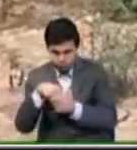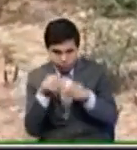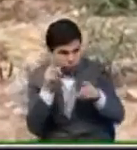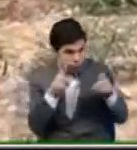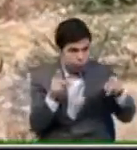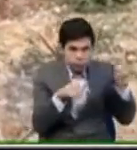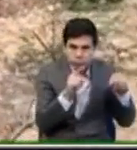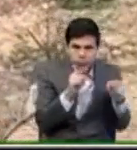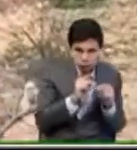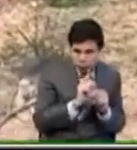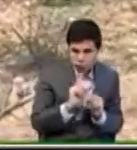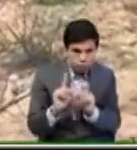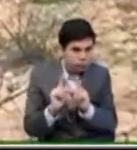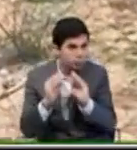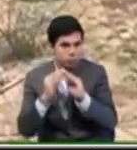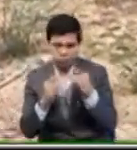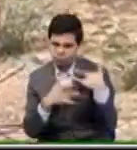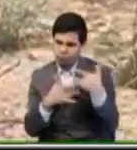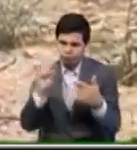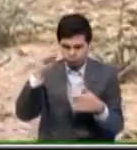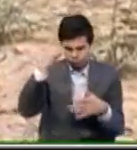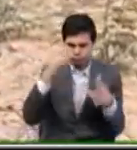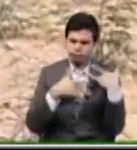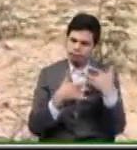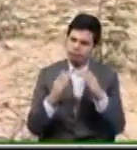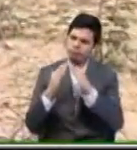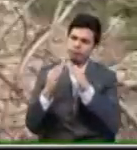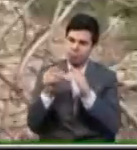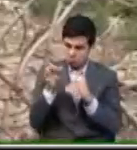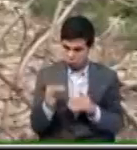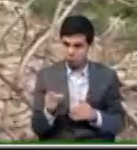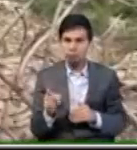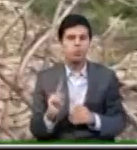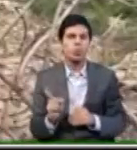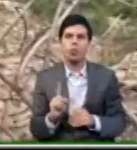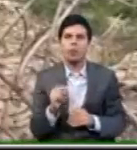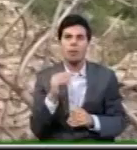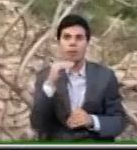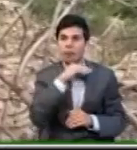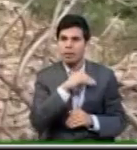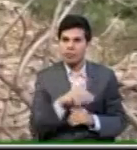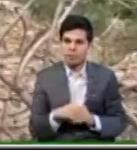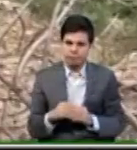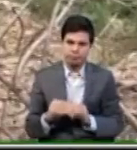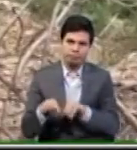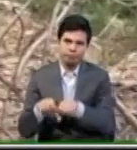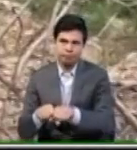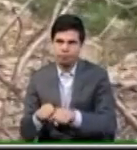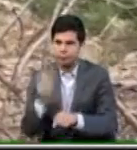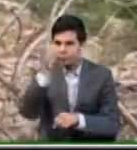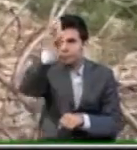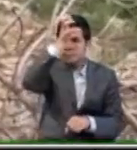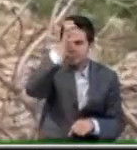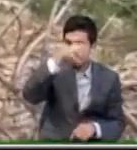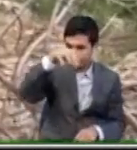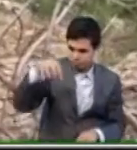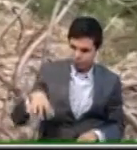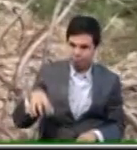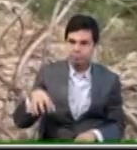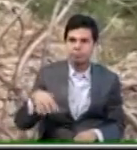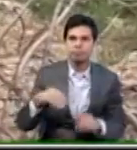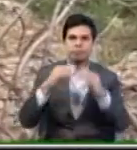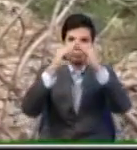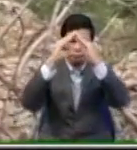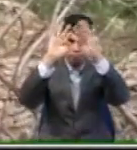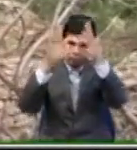están recibiendo casas regaladas por parte del gobierno. Como usted puede ver este escombro, eso fue lo único que me quedó